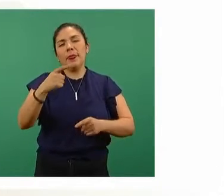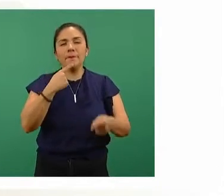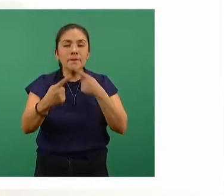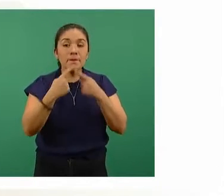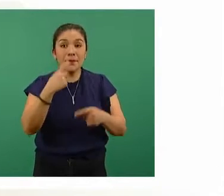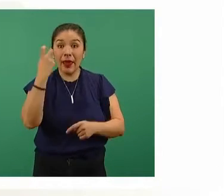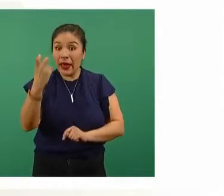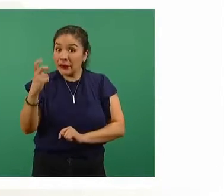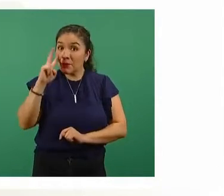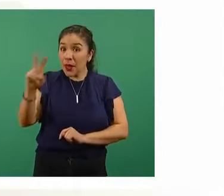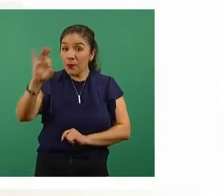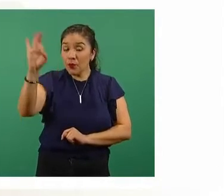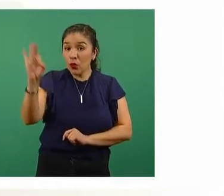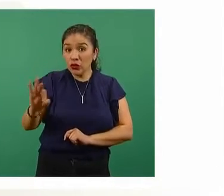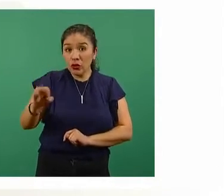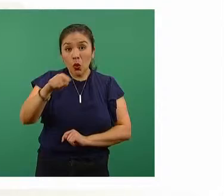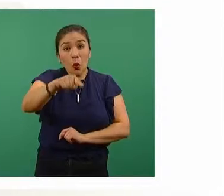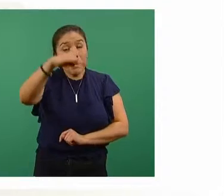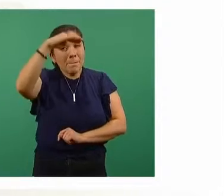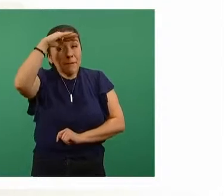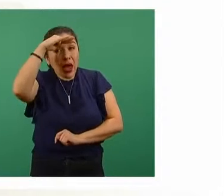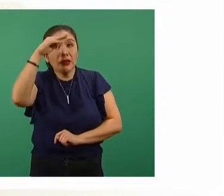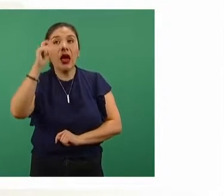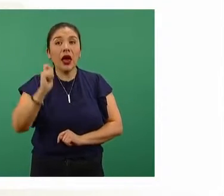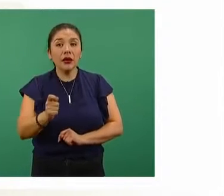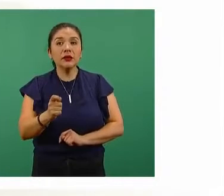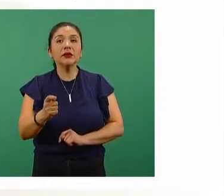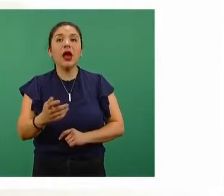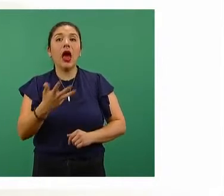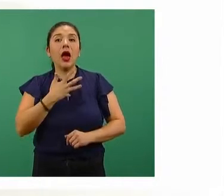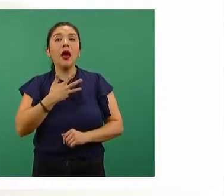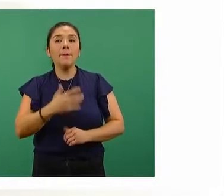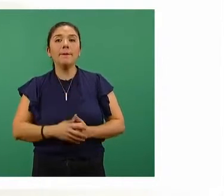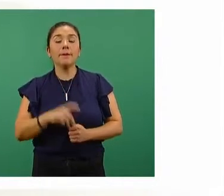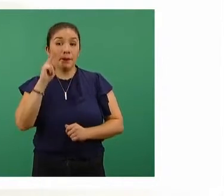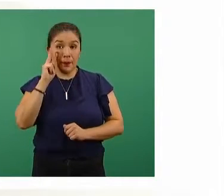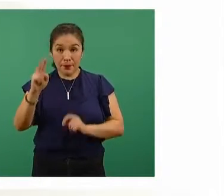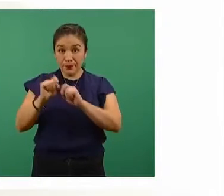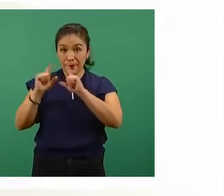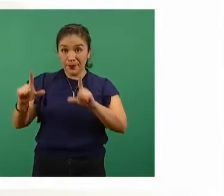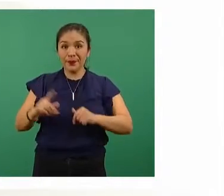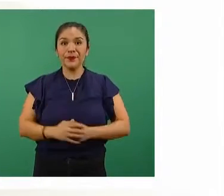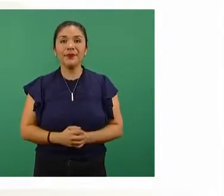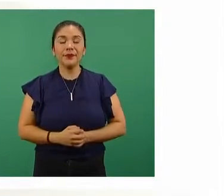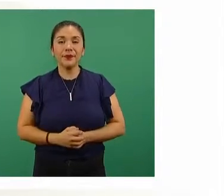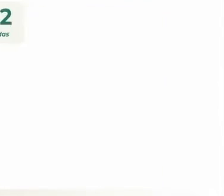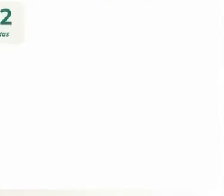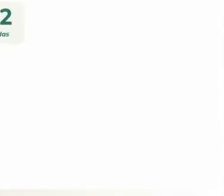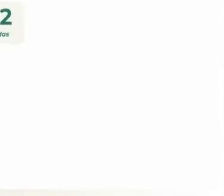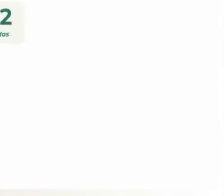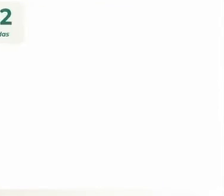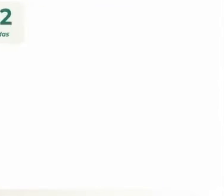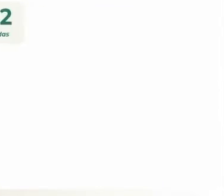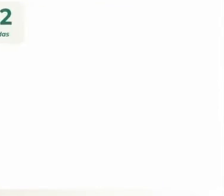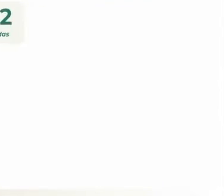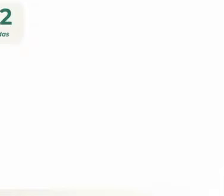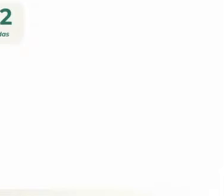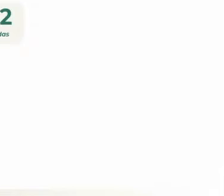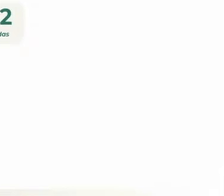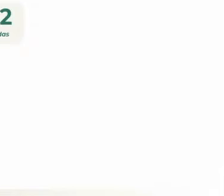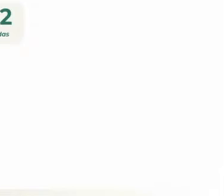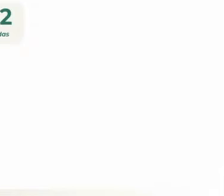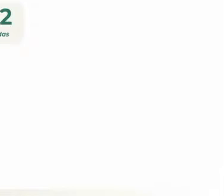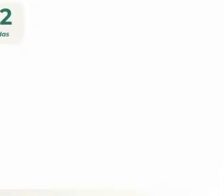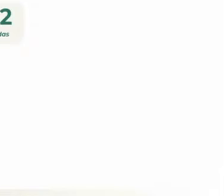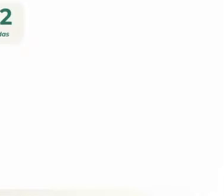Este porcentaje no tenga nadie la expectativa de que va a ir aumentando progresivamente hasta llegar al 100%. ¿Por qué razón? Porque